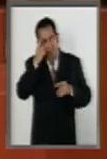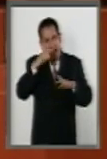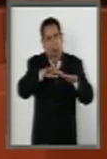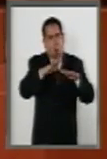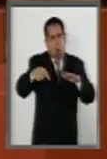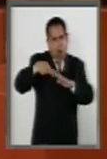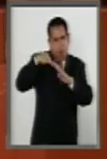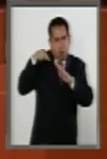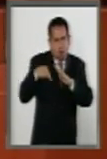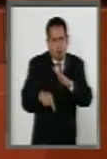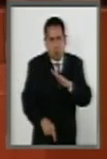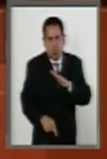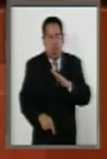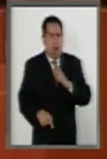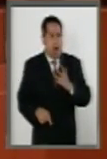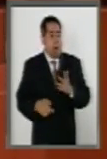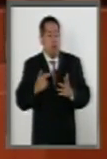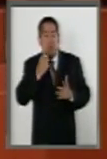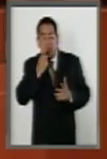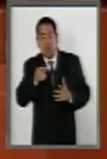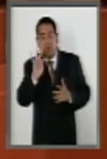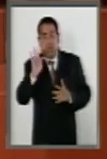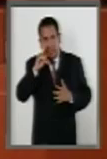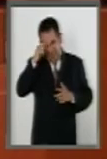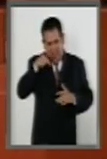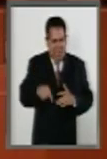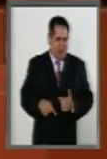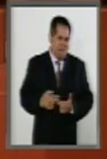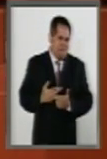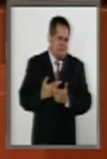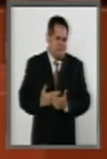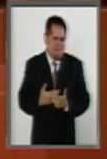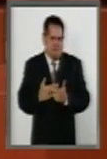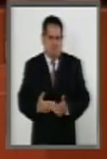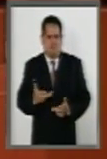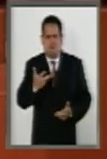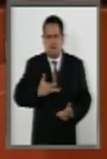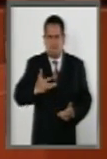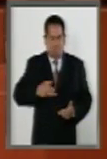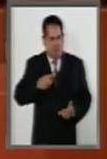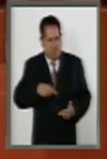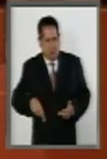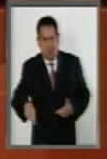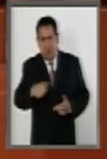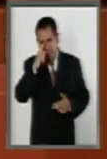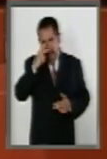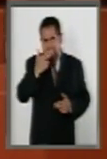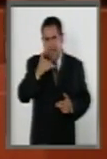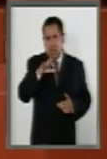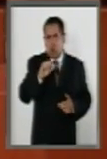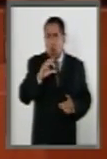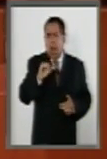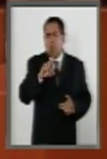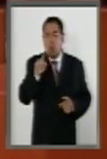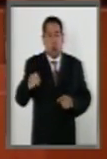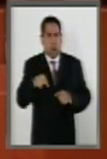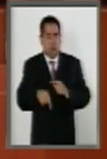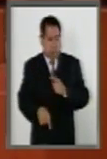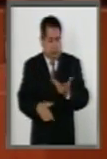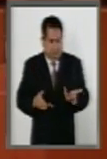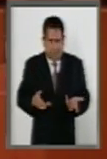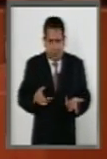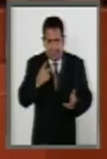profundas, que es en donde se supone que existe la mayor parte de los hidrocarburos, cuyo